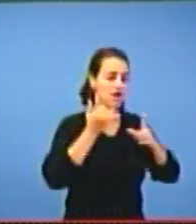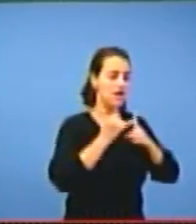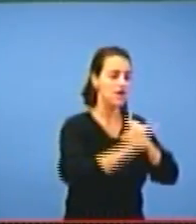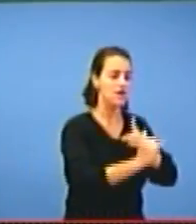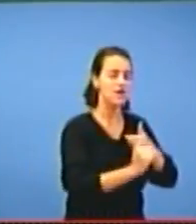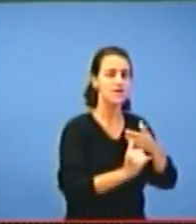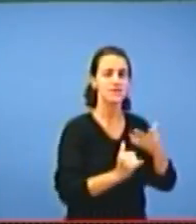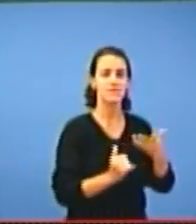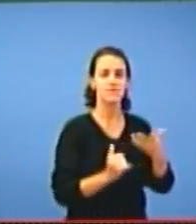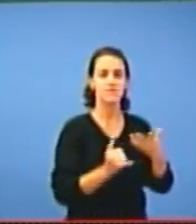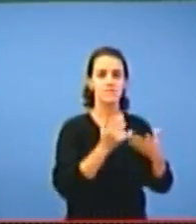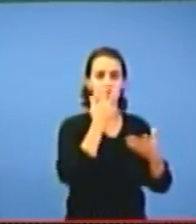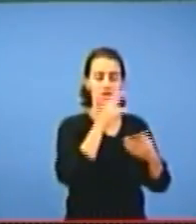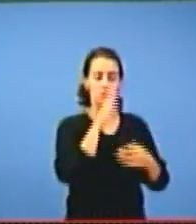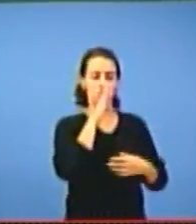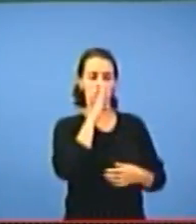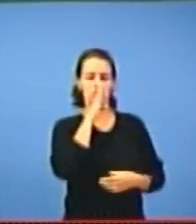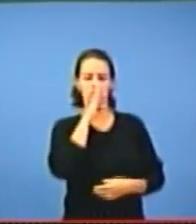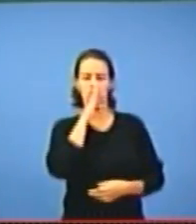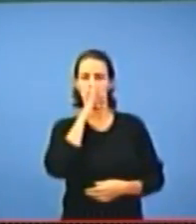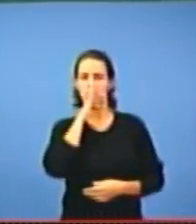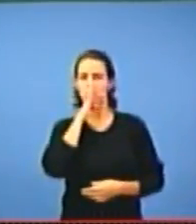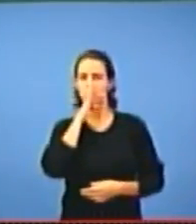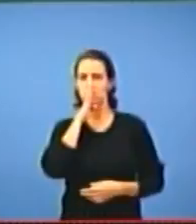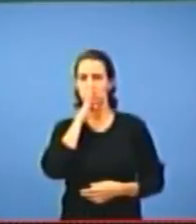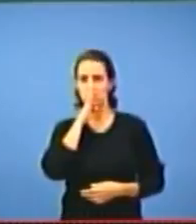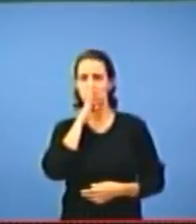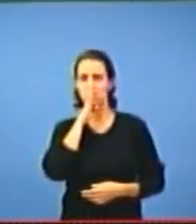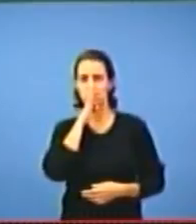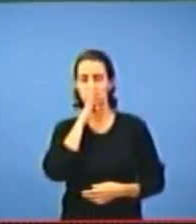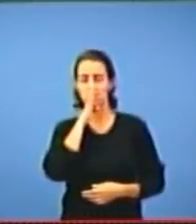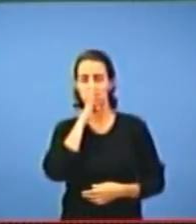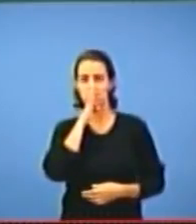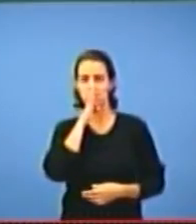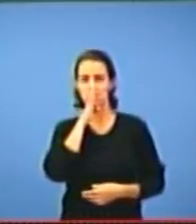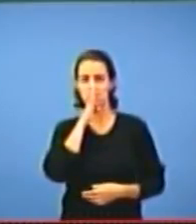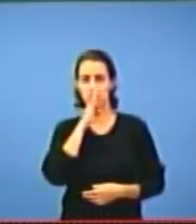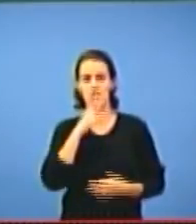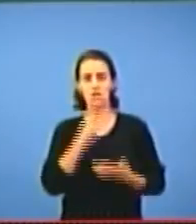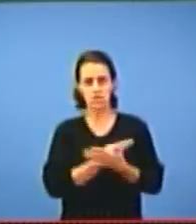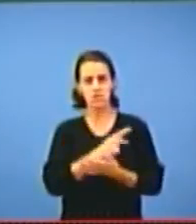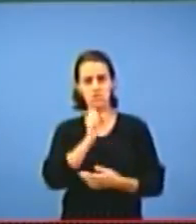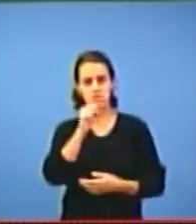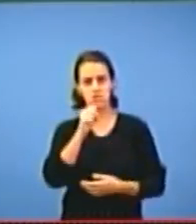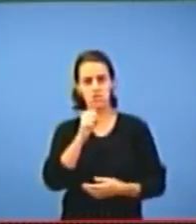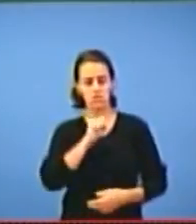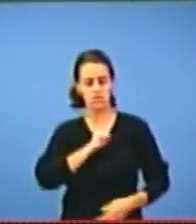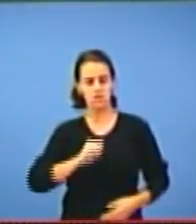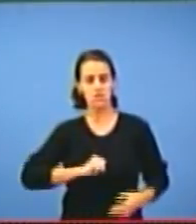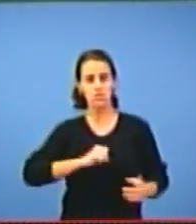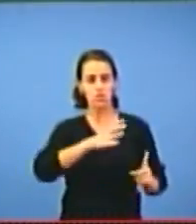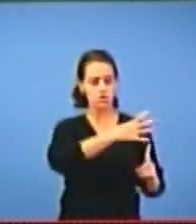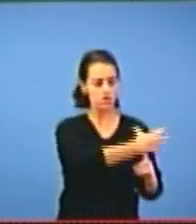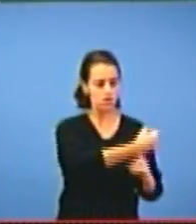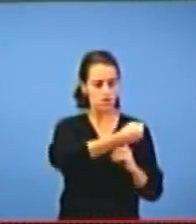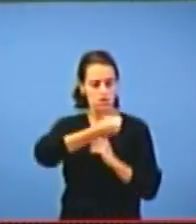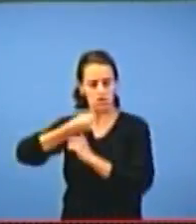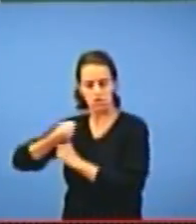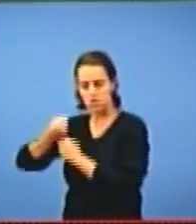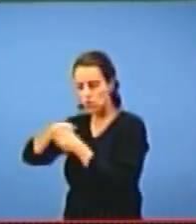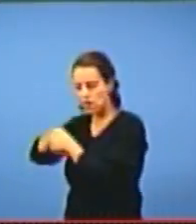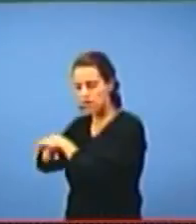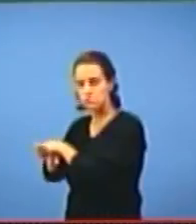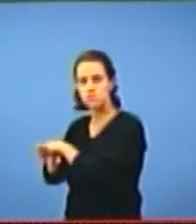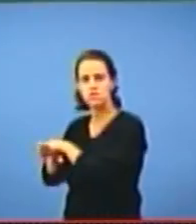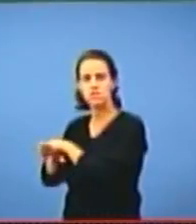pueblo. Hubo profetas que fueron tomados por el sacerdote. De la presencia del rey,